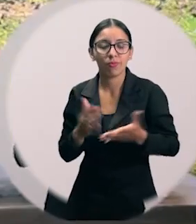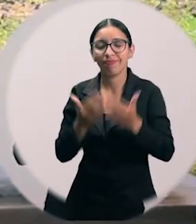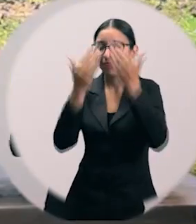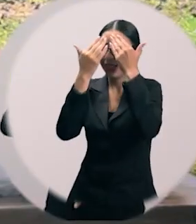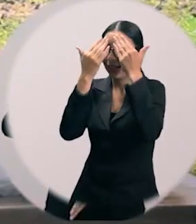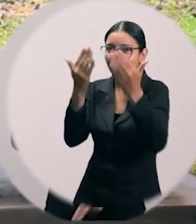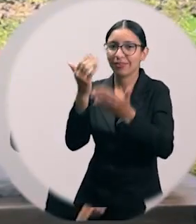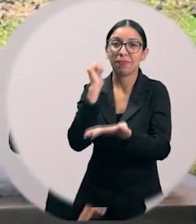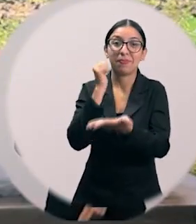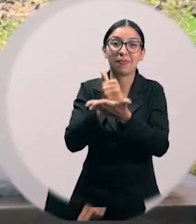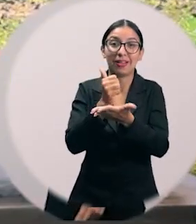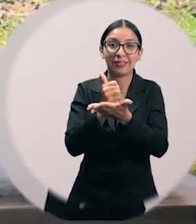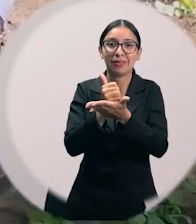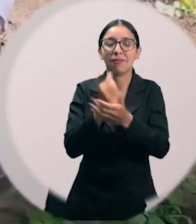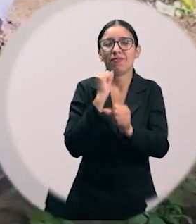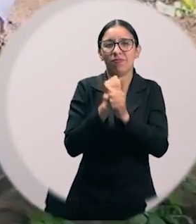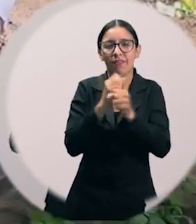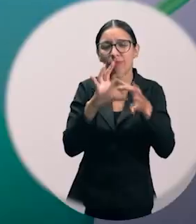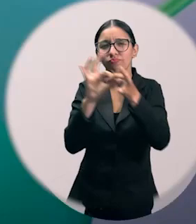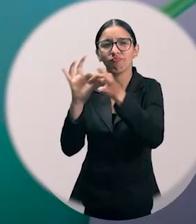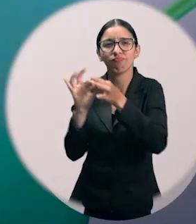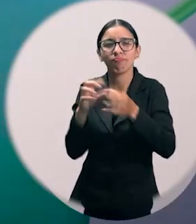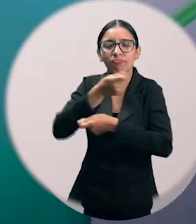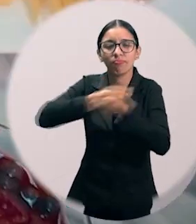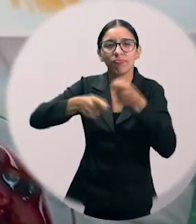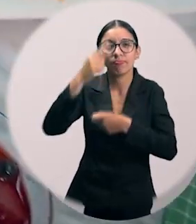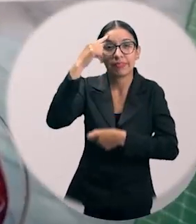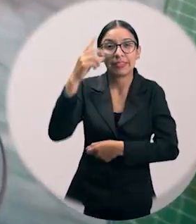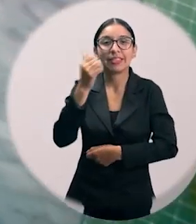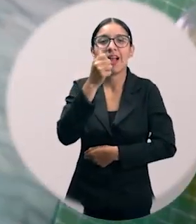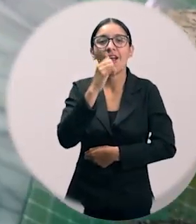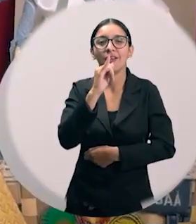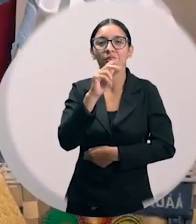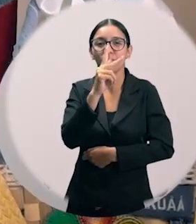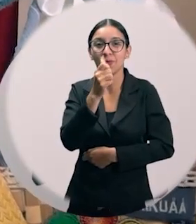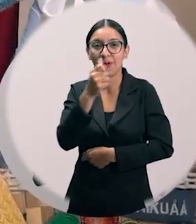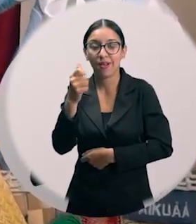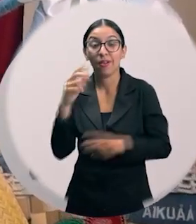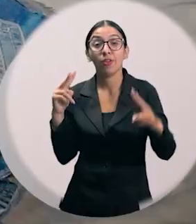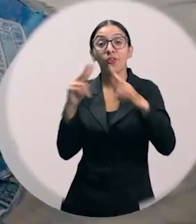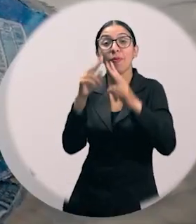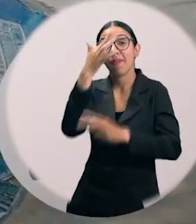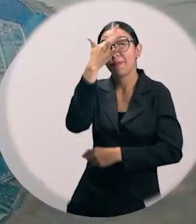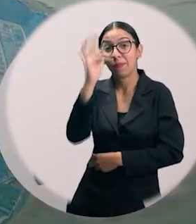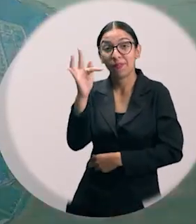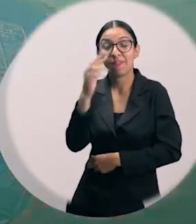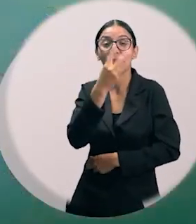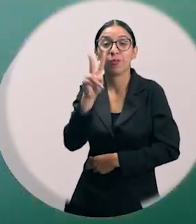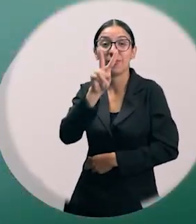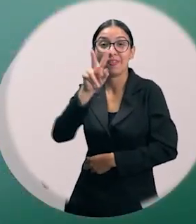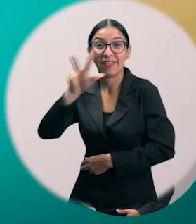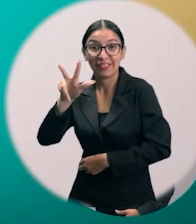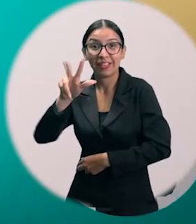por formar parte de la gran red de emprendedores Aicuaga. Y nos volveremos a encontrar en febrero del